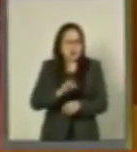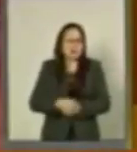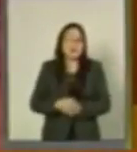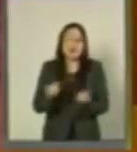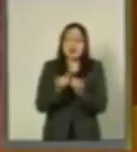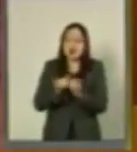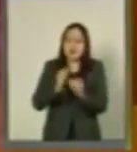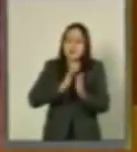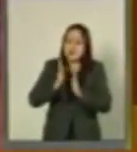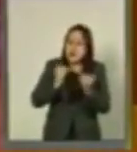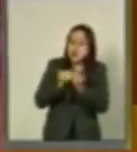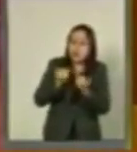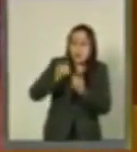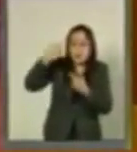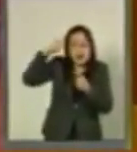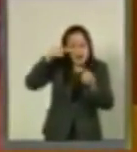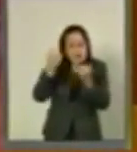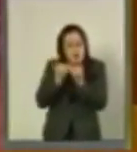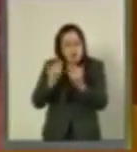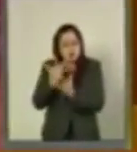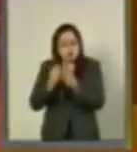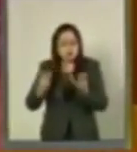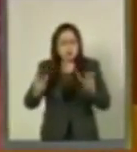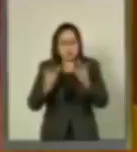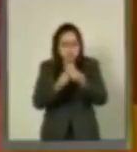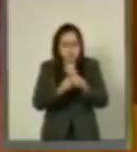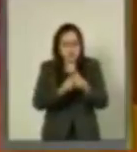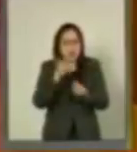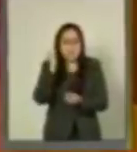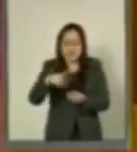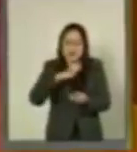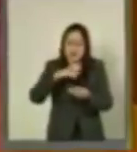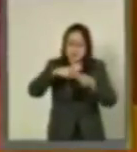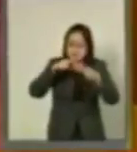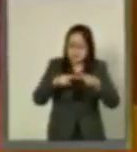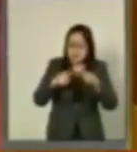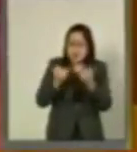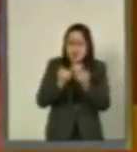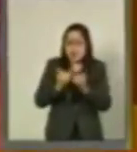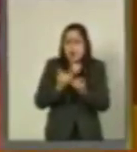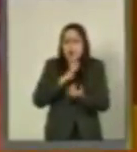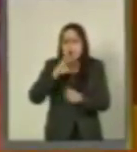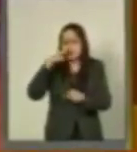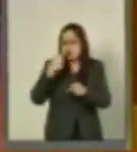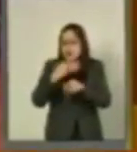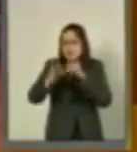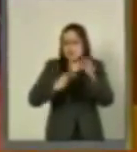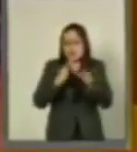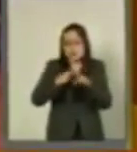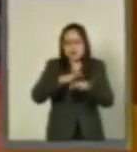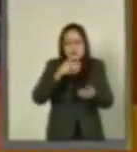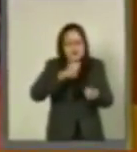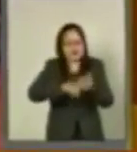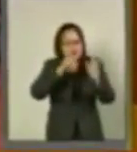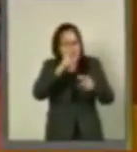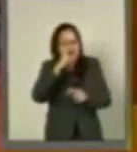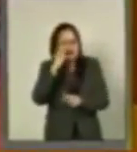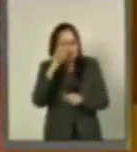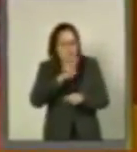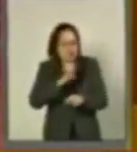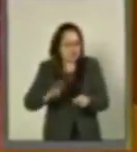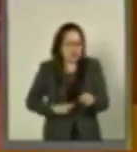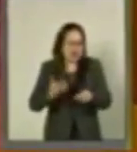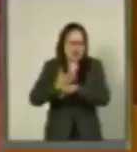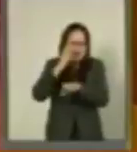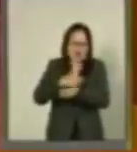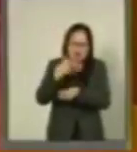y ahí están los de la marina, que por cierto, están haciendo tareas incluso de policías municipales y de policías